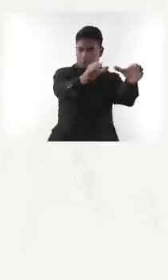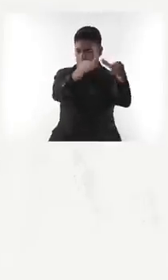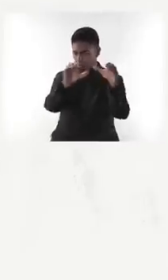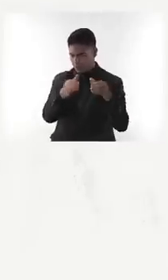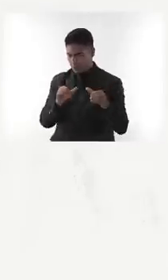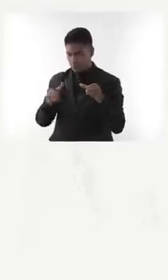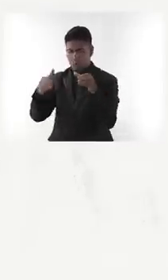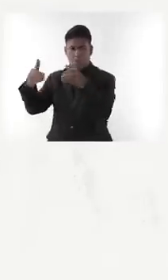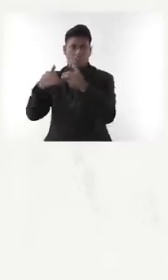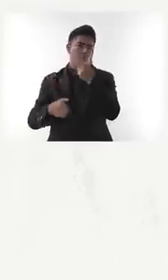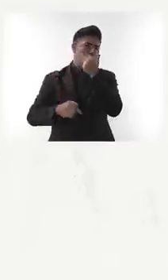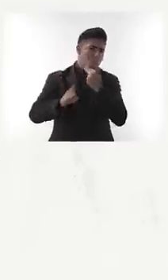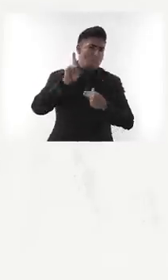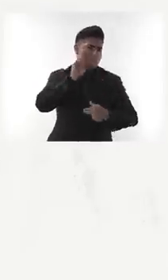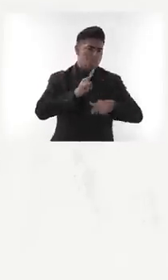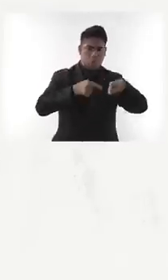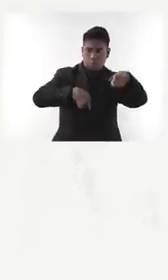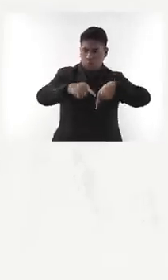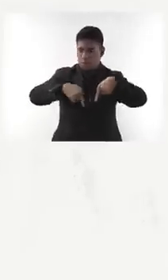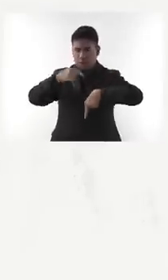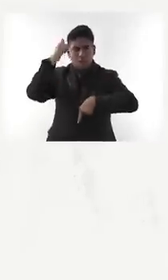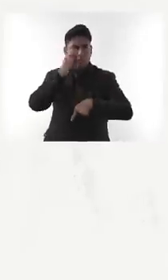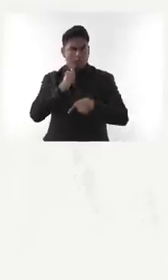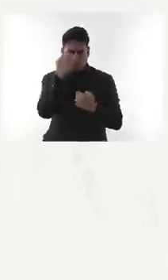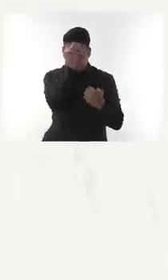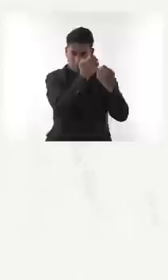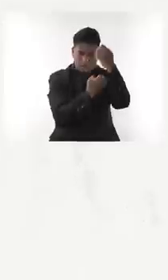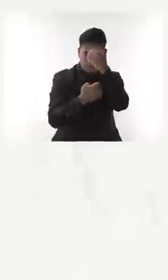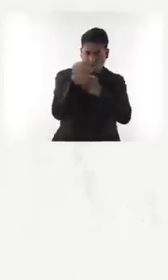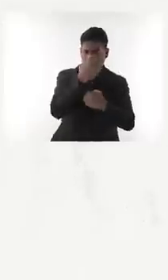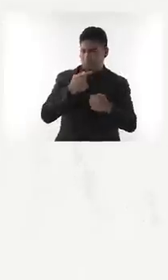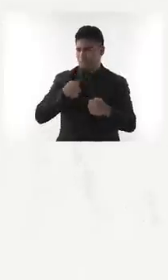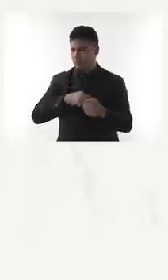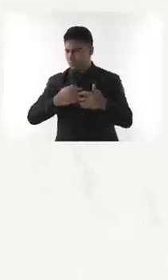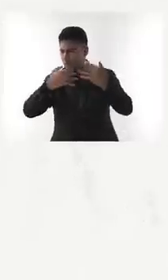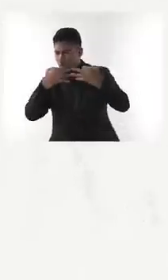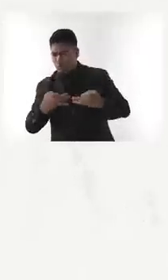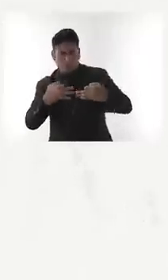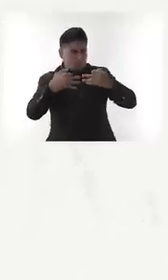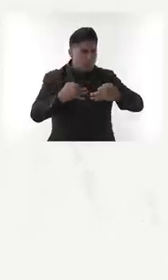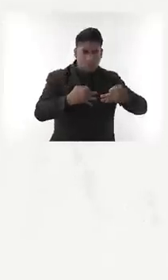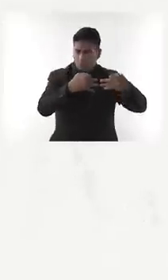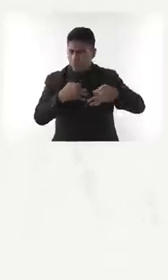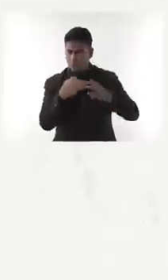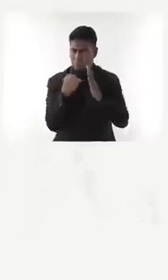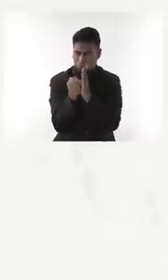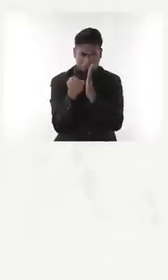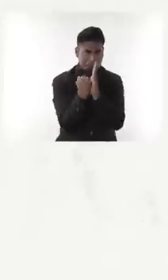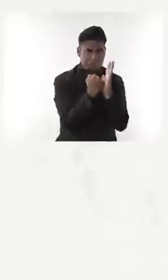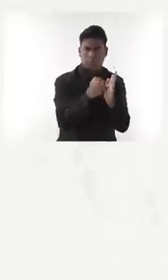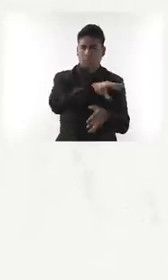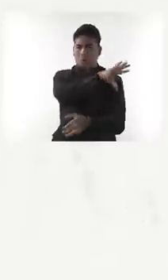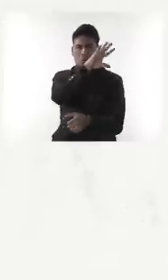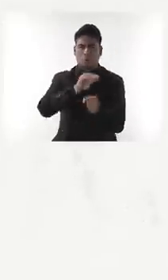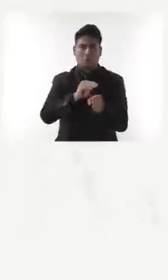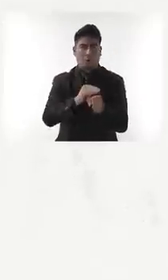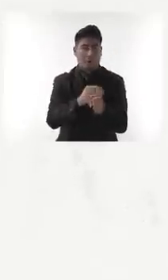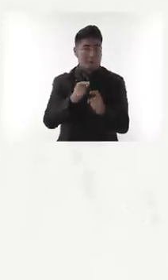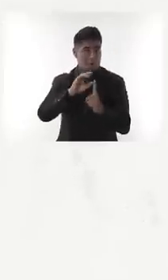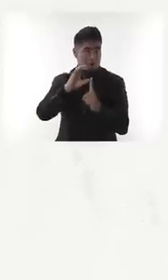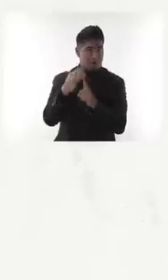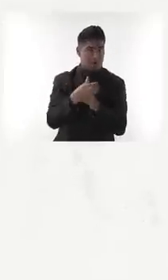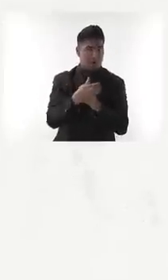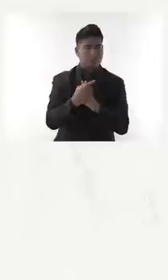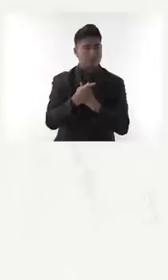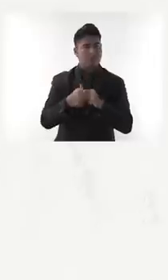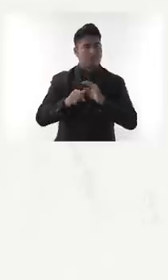femeniles, analizando y aprobando cada parte de este gran plan. Este comité ya está sesionando desde